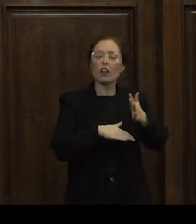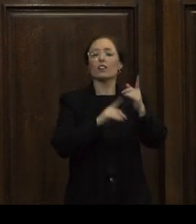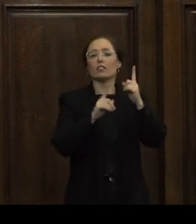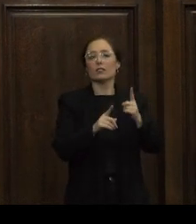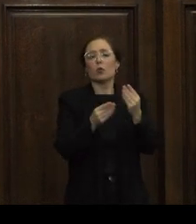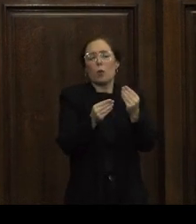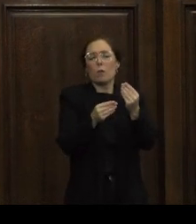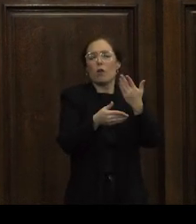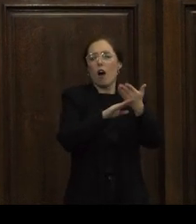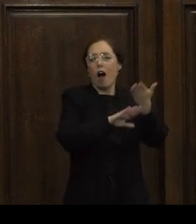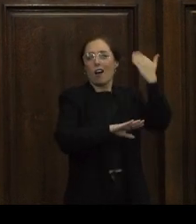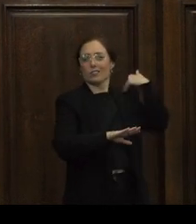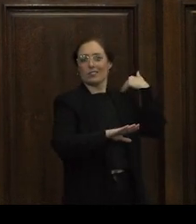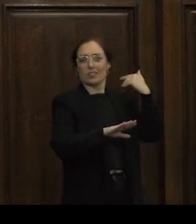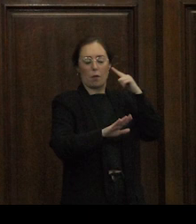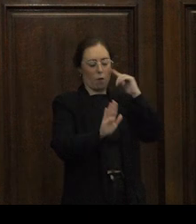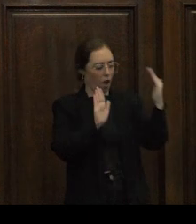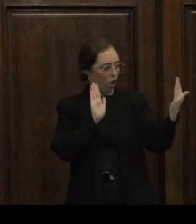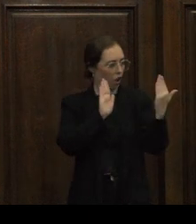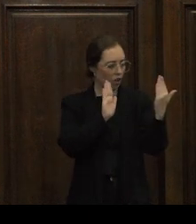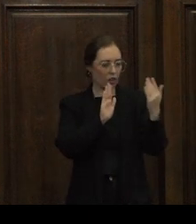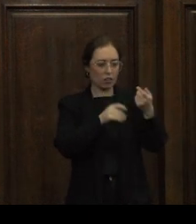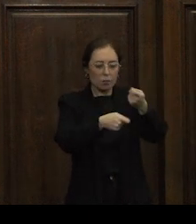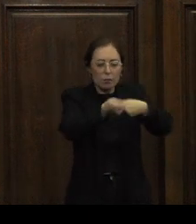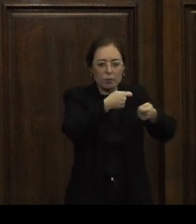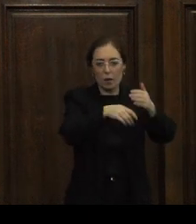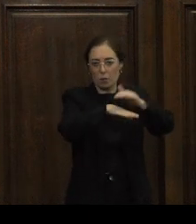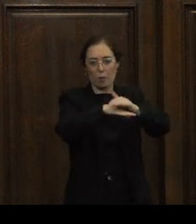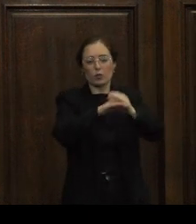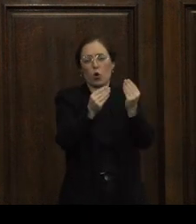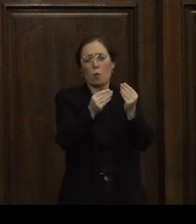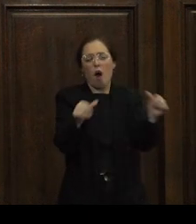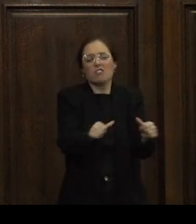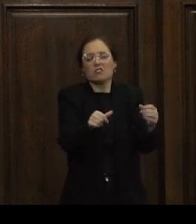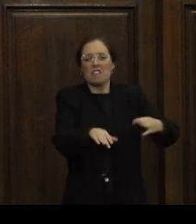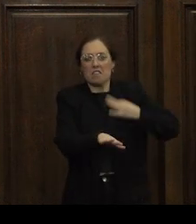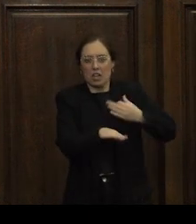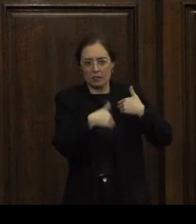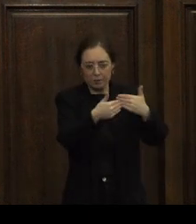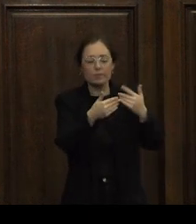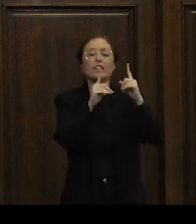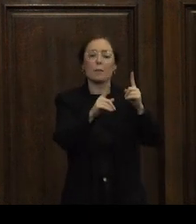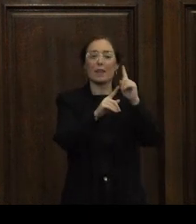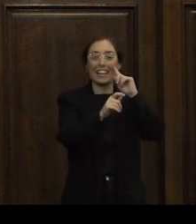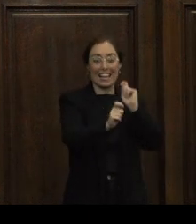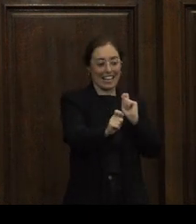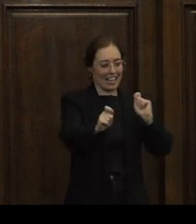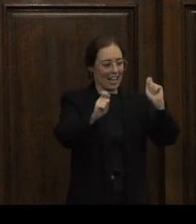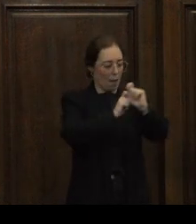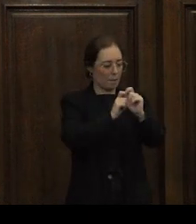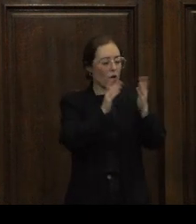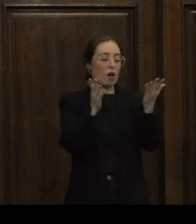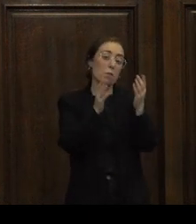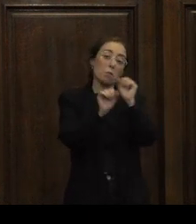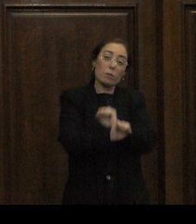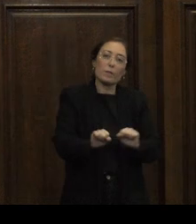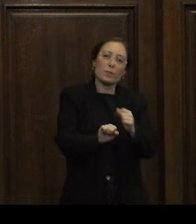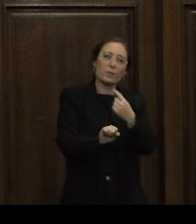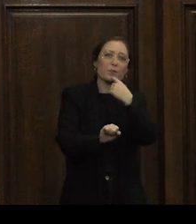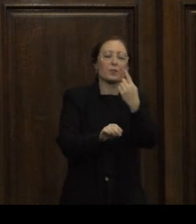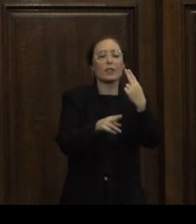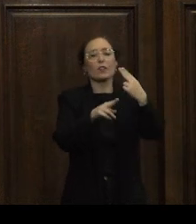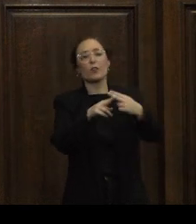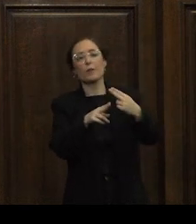cómo éramos interpelados de modo prioritario en cada momento. Y además este cambio importantísimo, lo que podríamos llamar